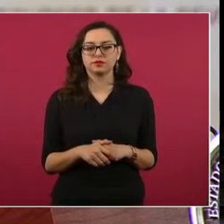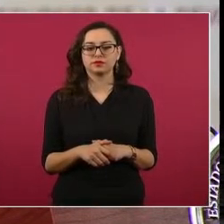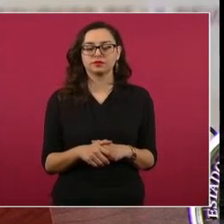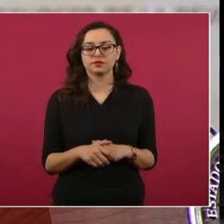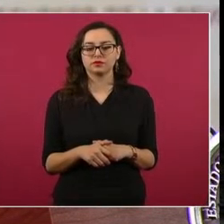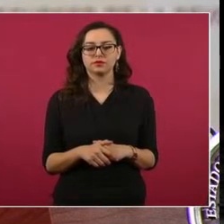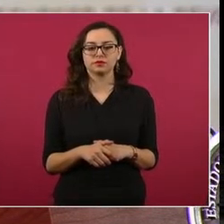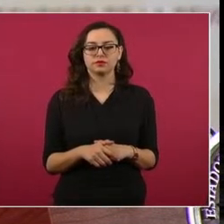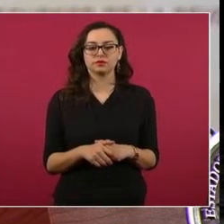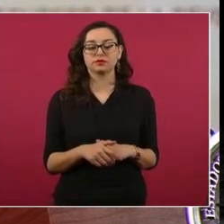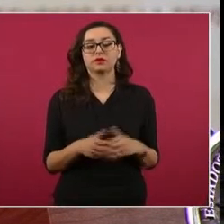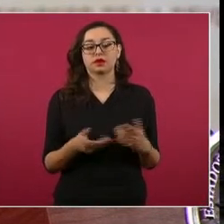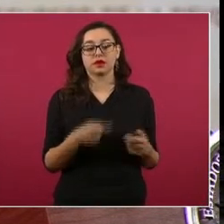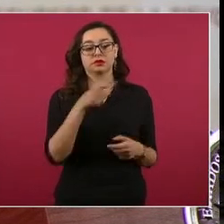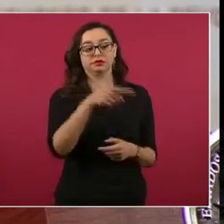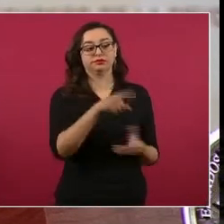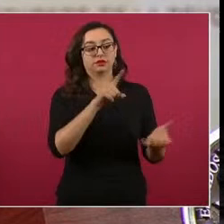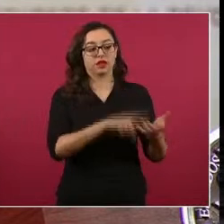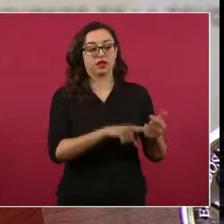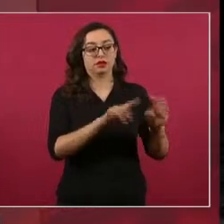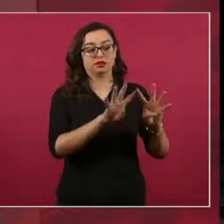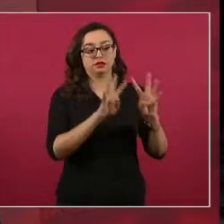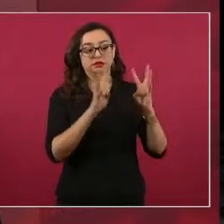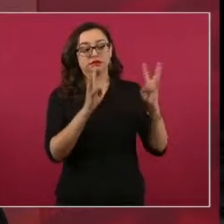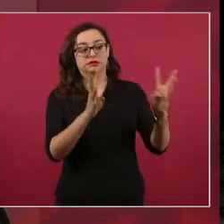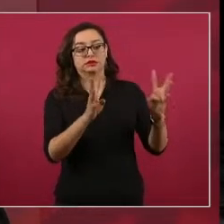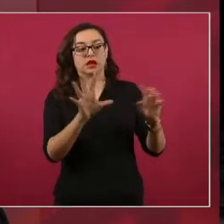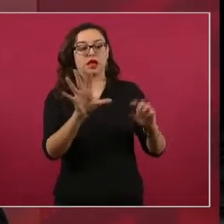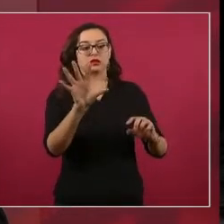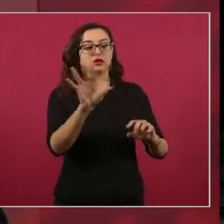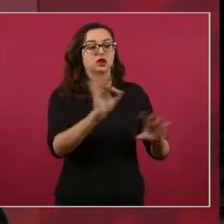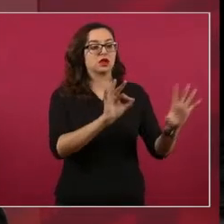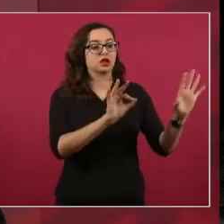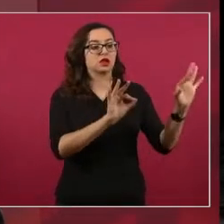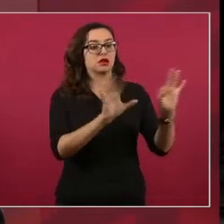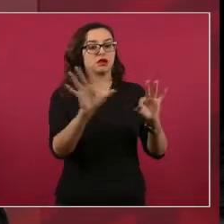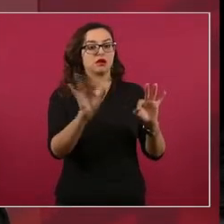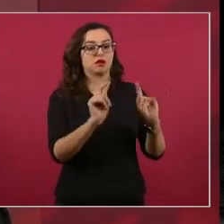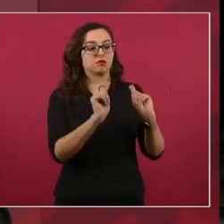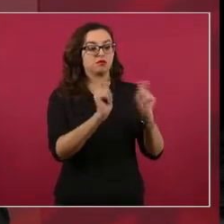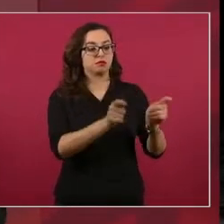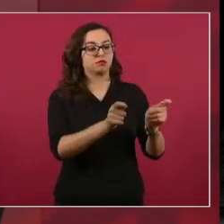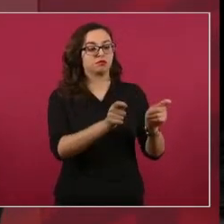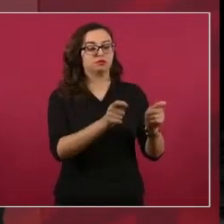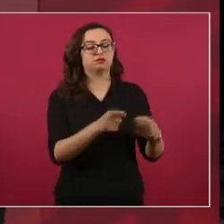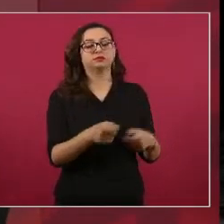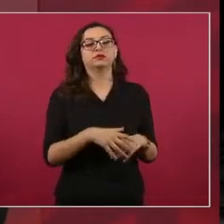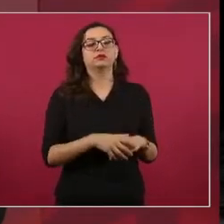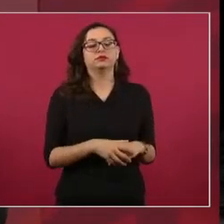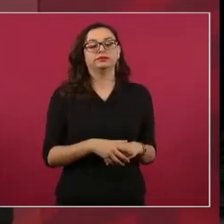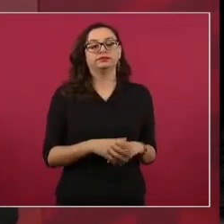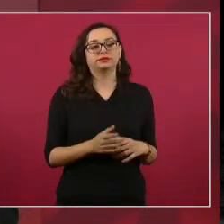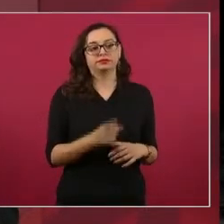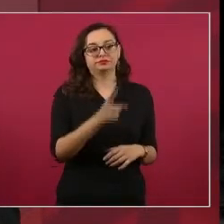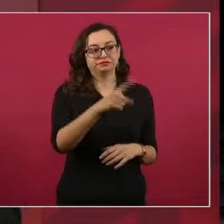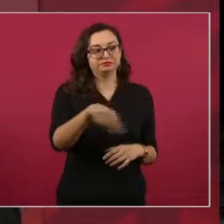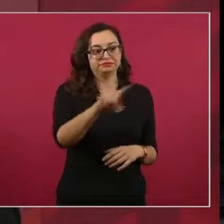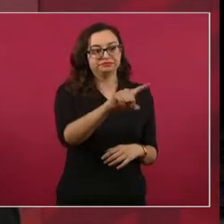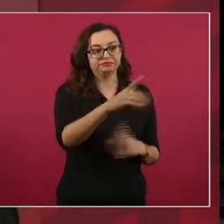este nuevo miembro del consejo me mandan a mí una eterna